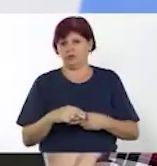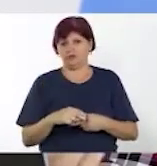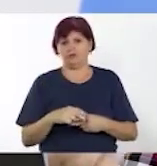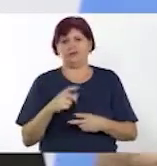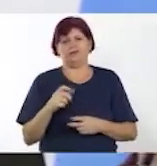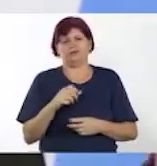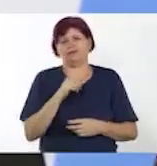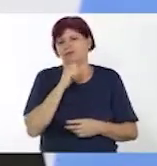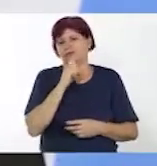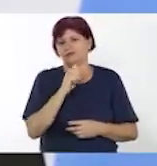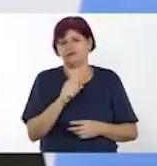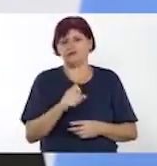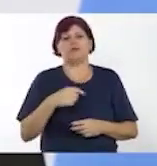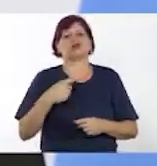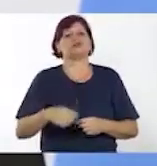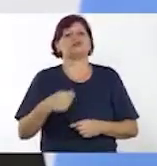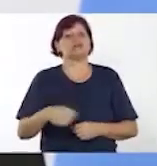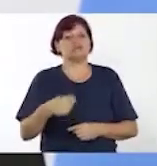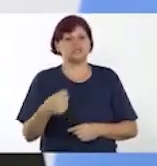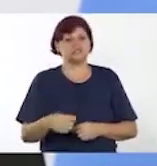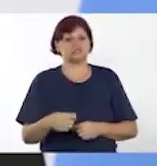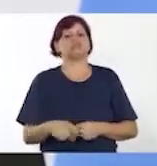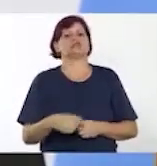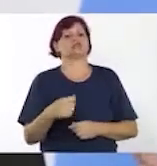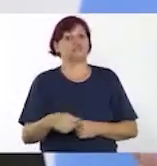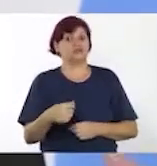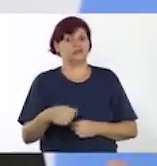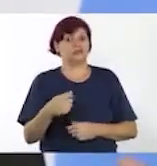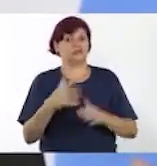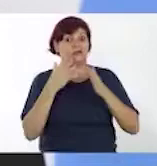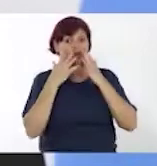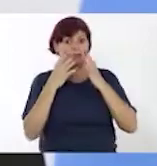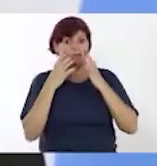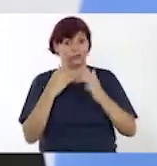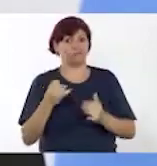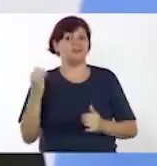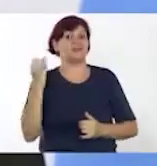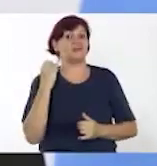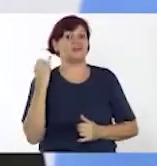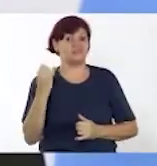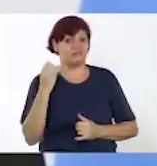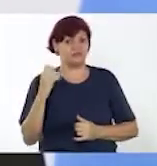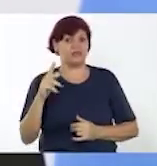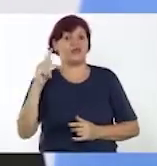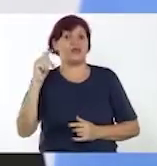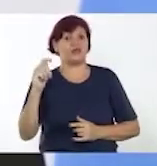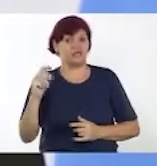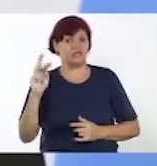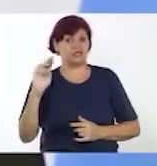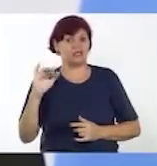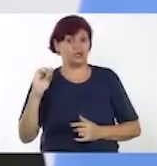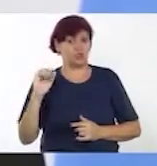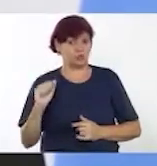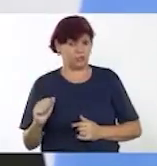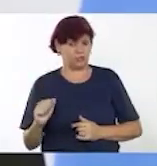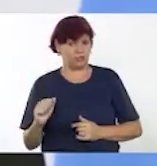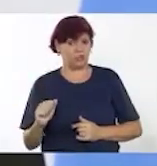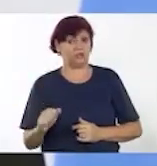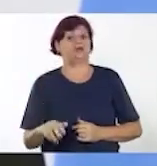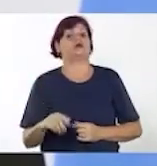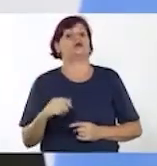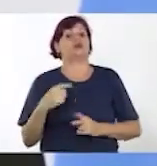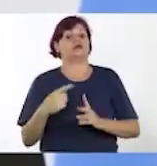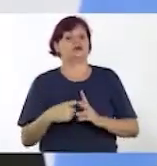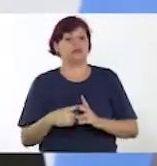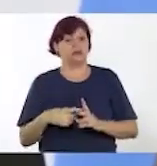este con un poco más de complejidad, pero insisto en el papel que tiene las identidades trigonométricas, las razones